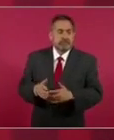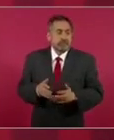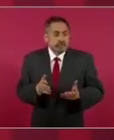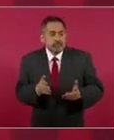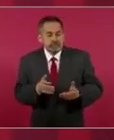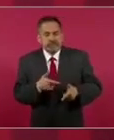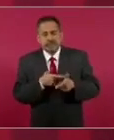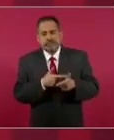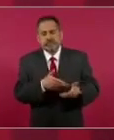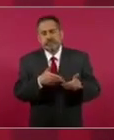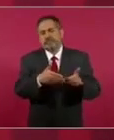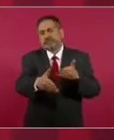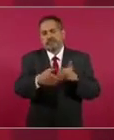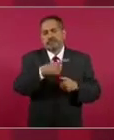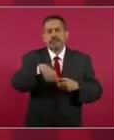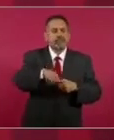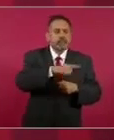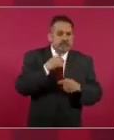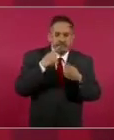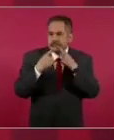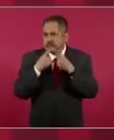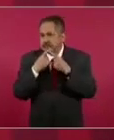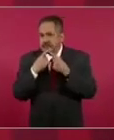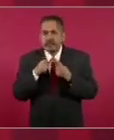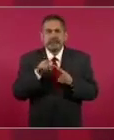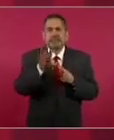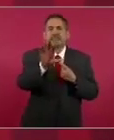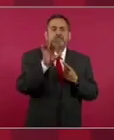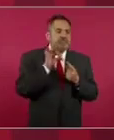y así eligen.